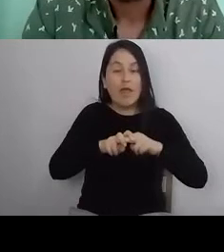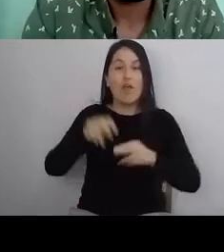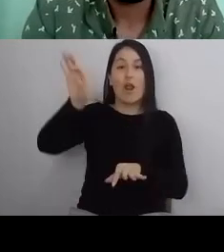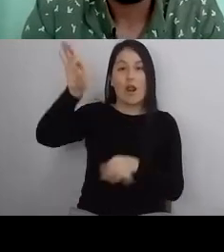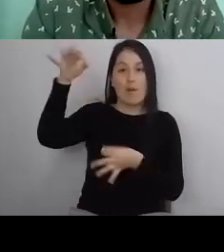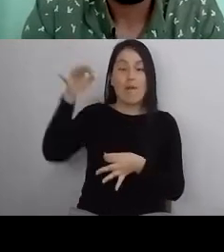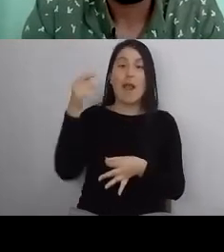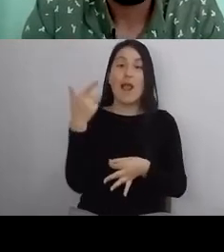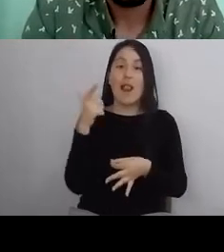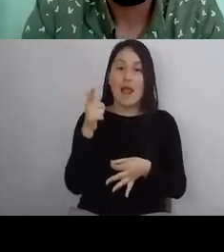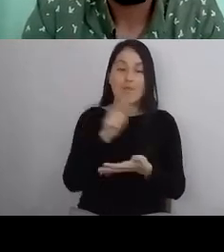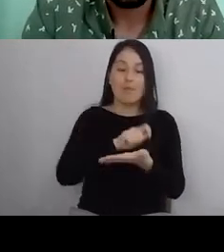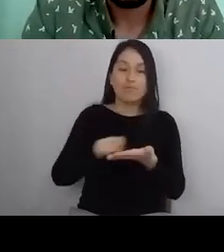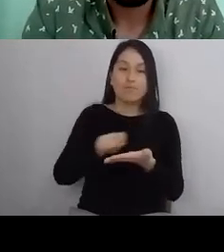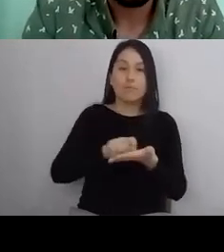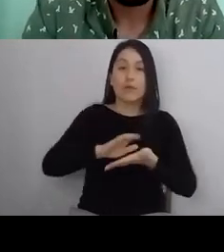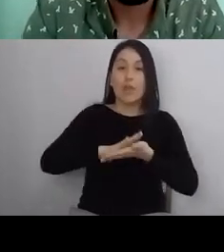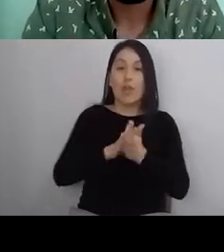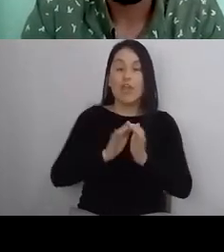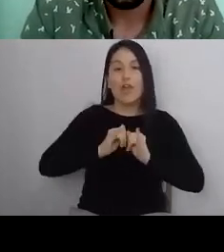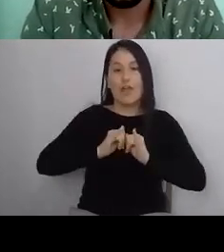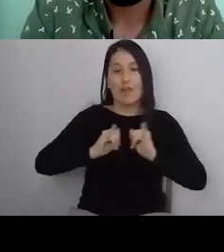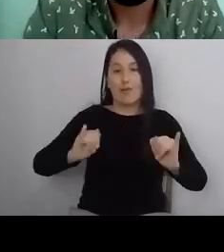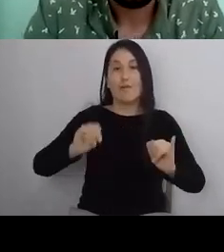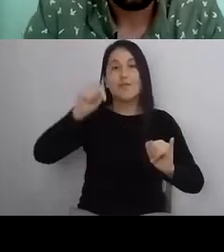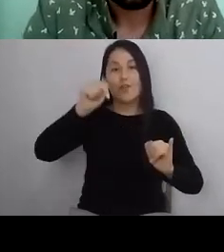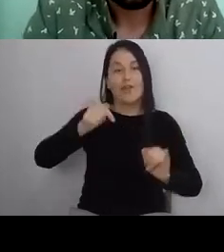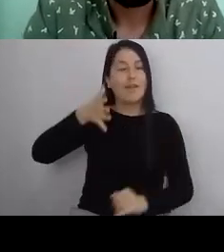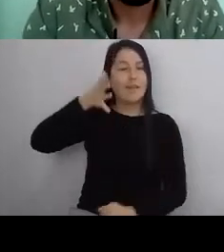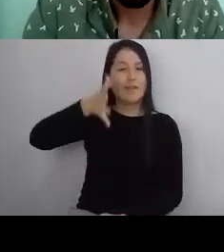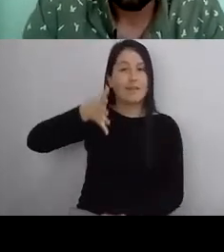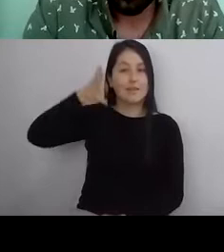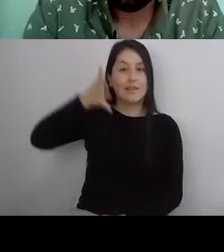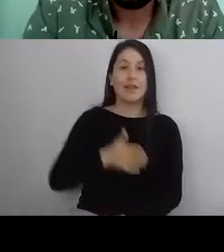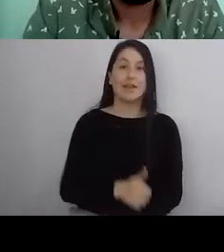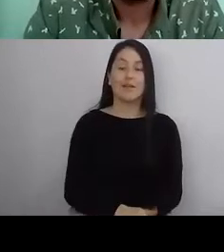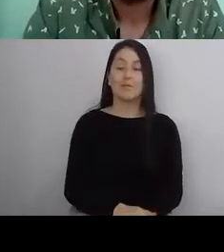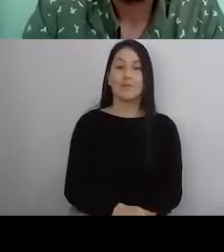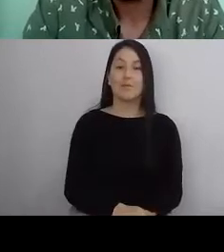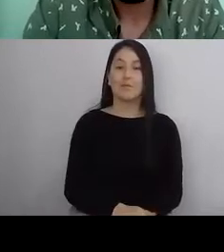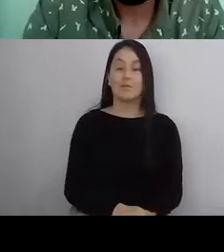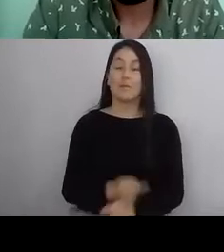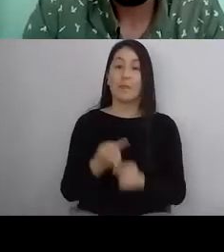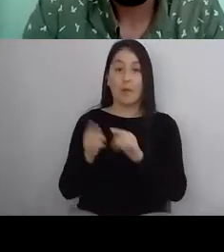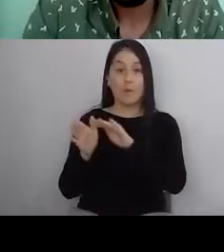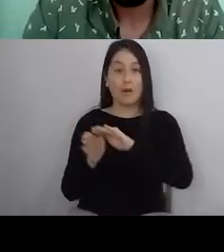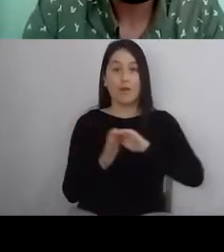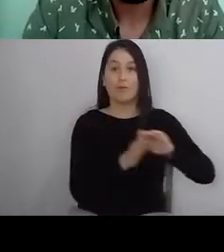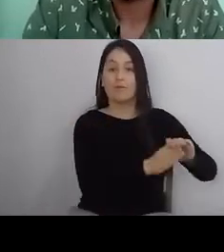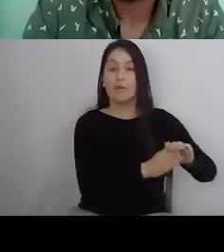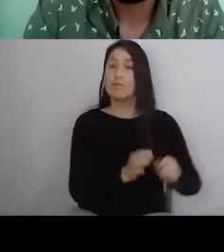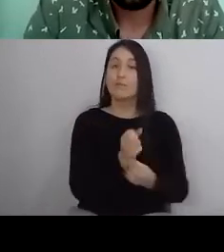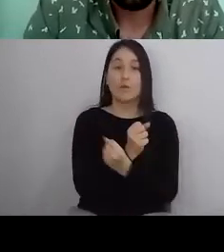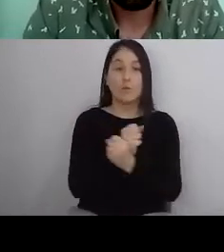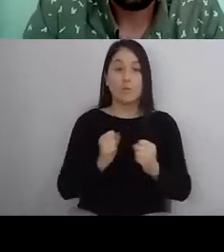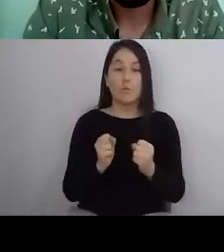nota de la información que va a aparecer en esta charla. Por otro lado, si no tienen la posibilidad